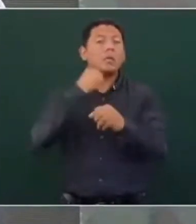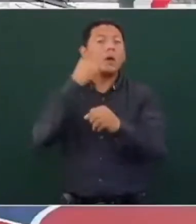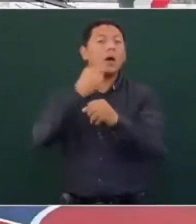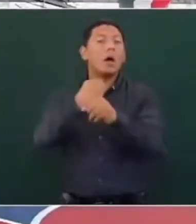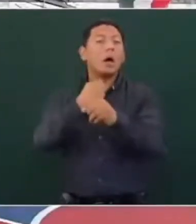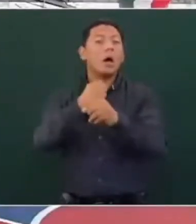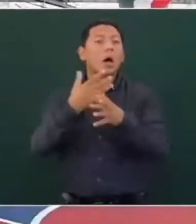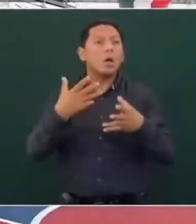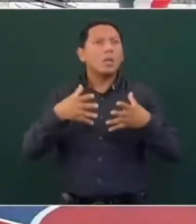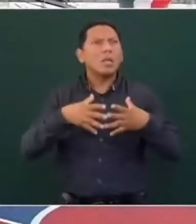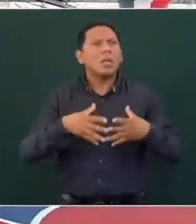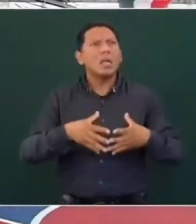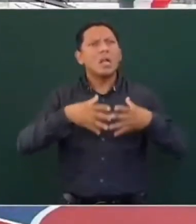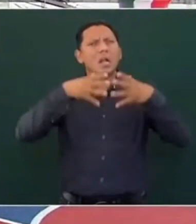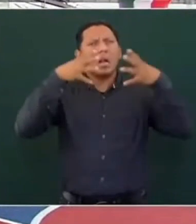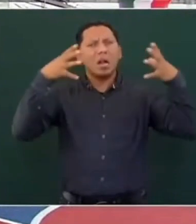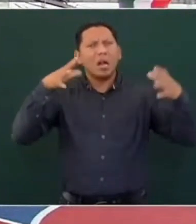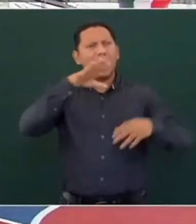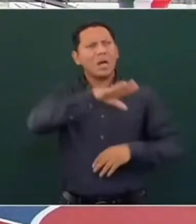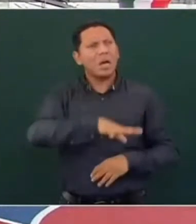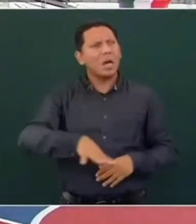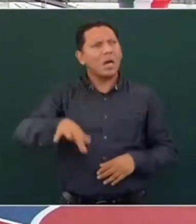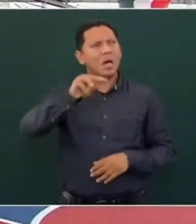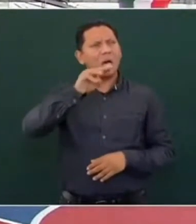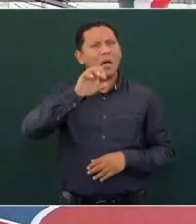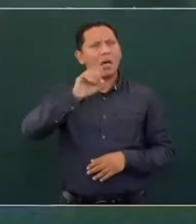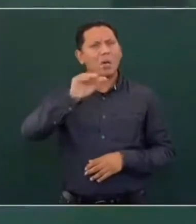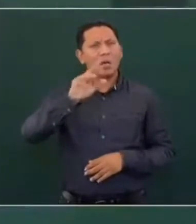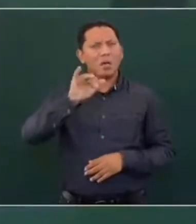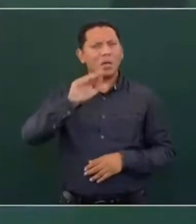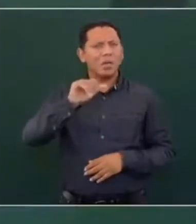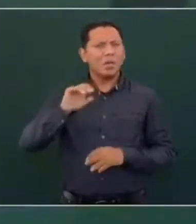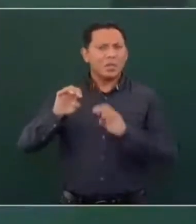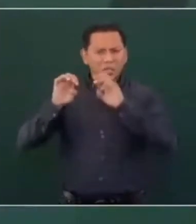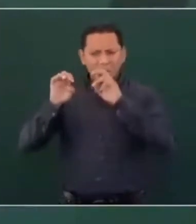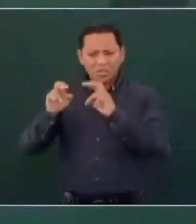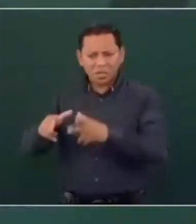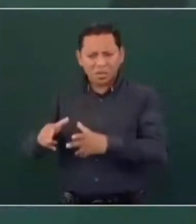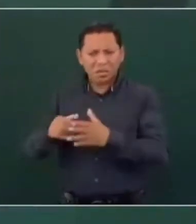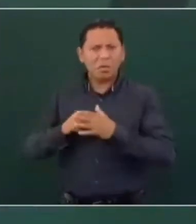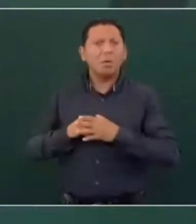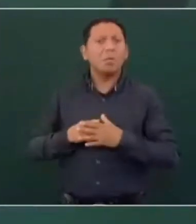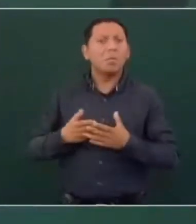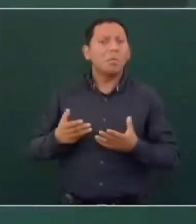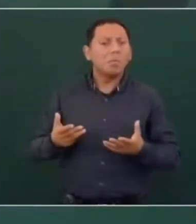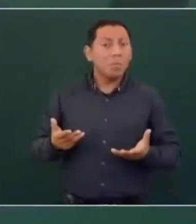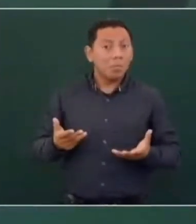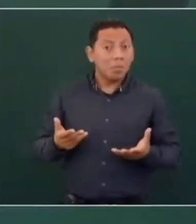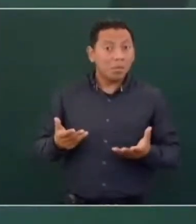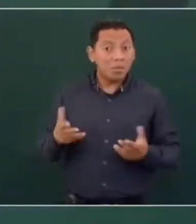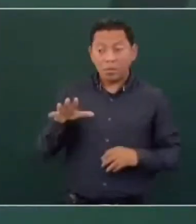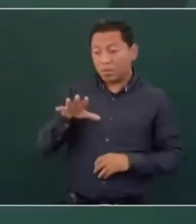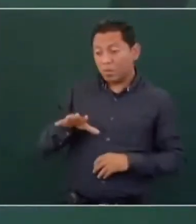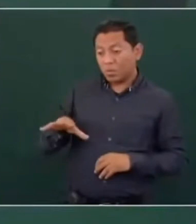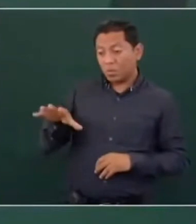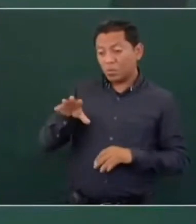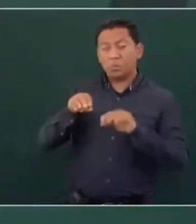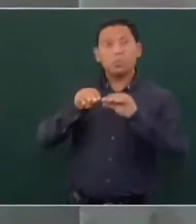las grandes civilizaciones mesoamericanas en Chiapas y en todo